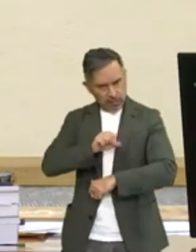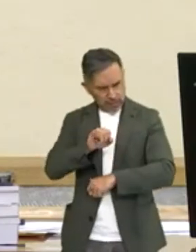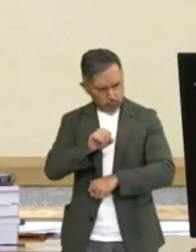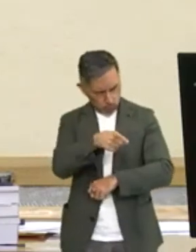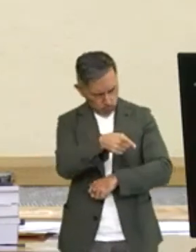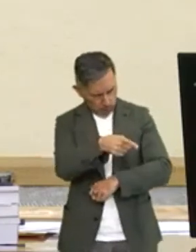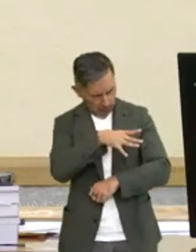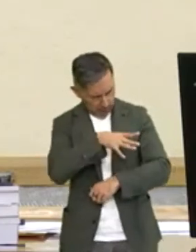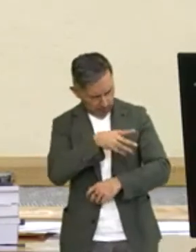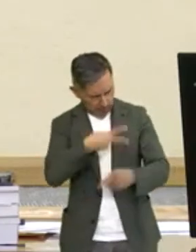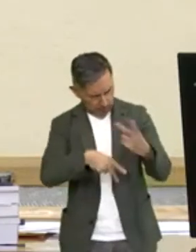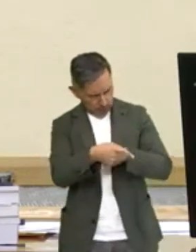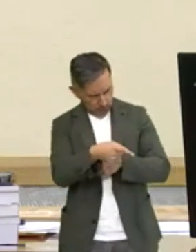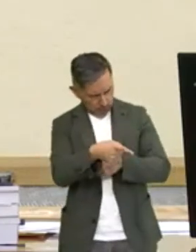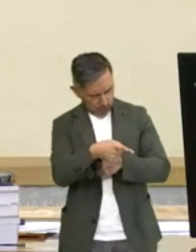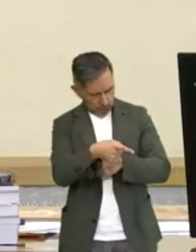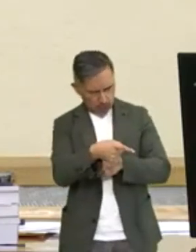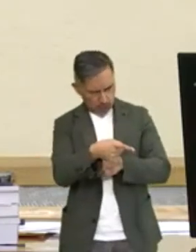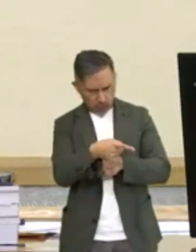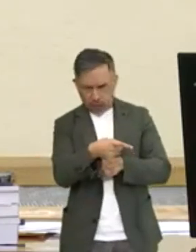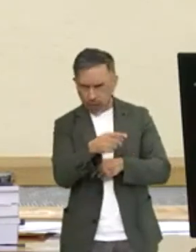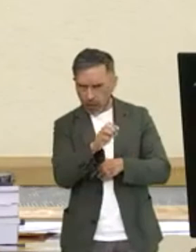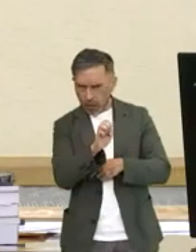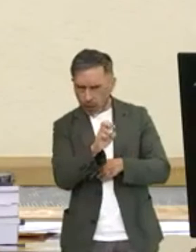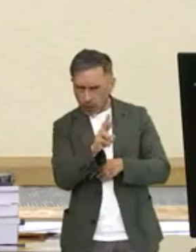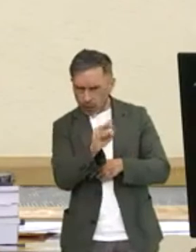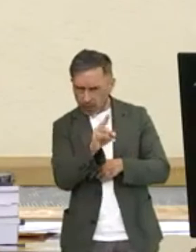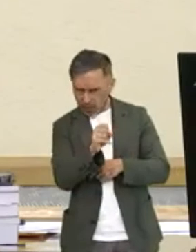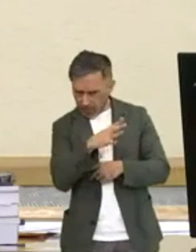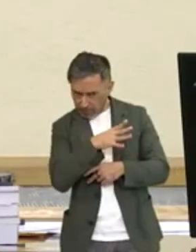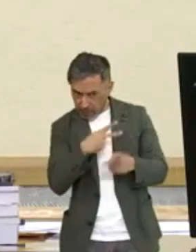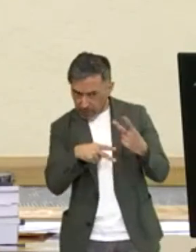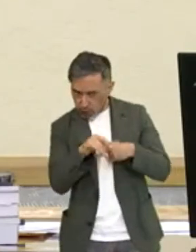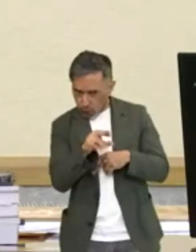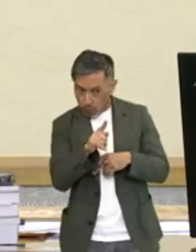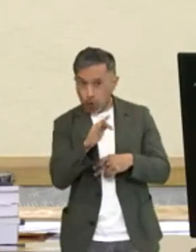señor Eurípides, pero su partido, el que usted representa,